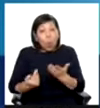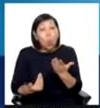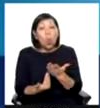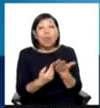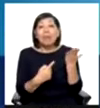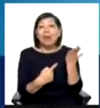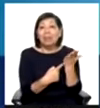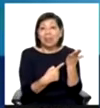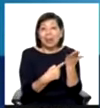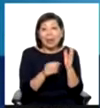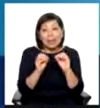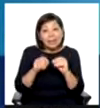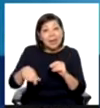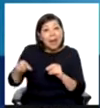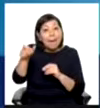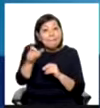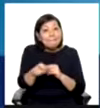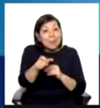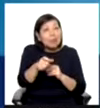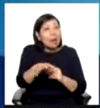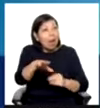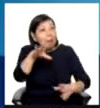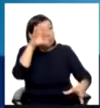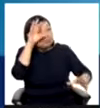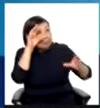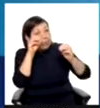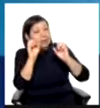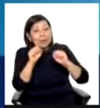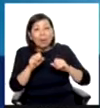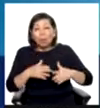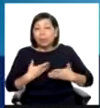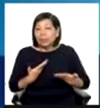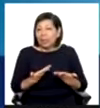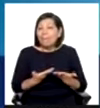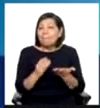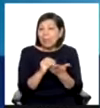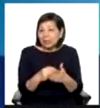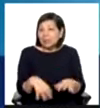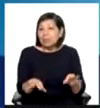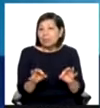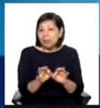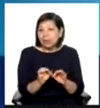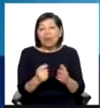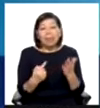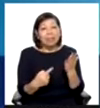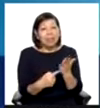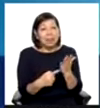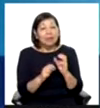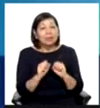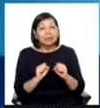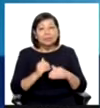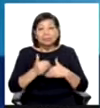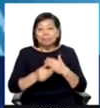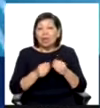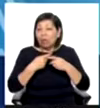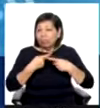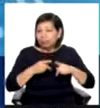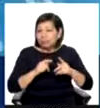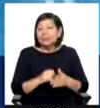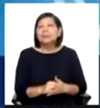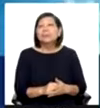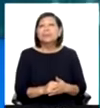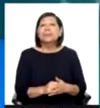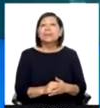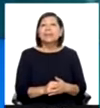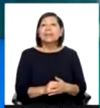es formar a la gente para que los técnicos realmente puedan darle sostenibilidad al paquete tecnológico que vamos a difundir en campo, ¿no?